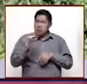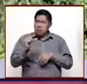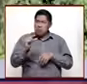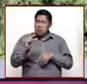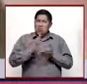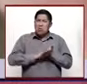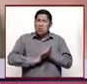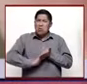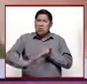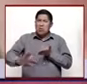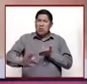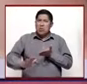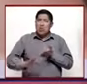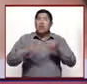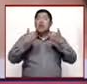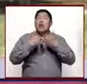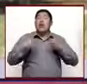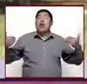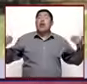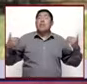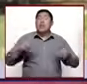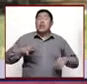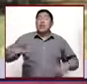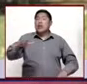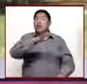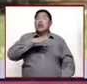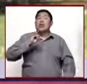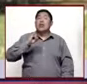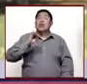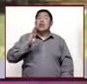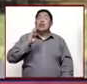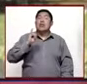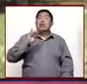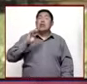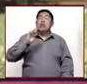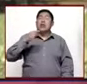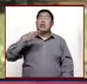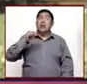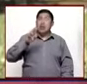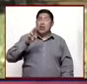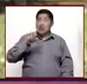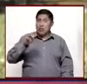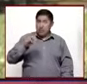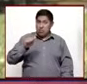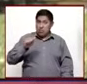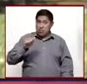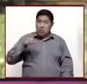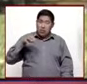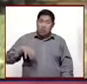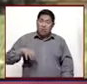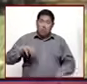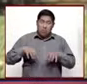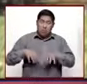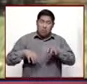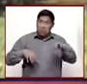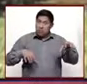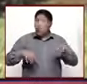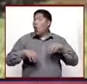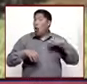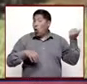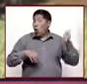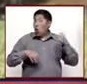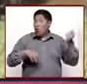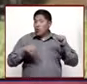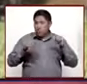de bioseguridad. Al margen de Ibirgarzama, habrían otros sectores en el trópico donde también se ha encontrado la presencia de este parásito